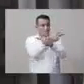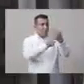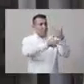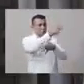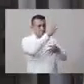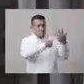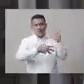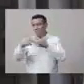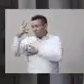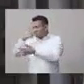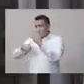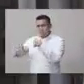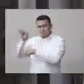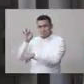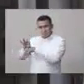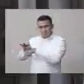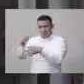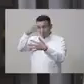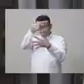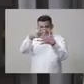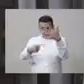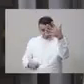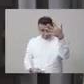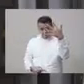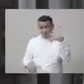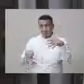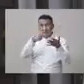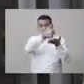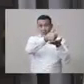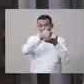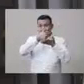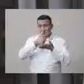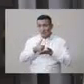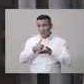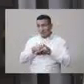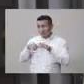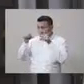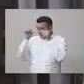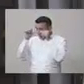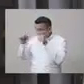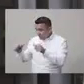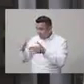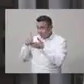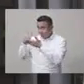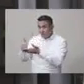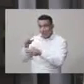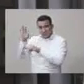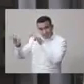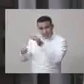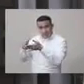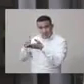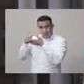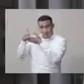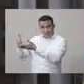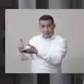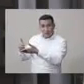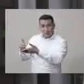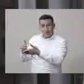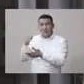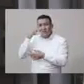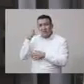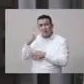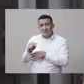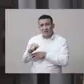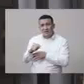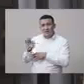Todas estas acciones nos han permitido privilegiar el uso de nuestra capacidad hospitalaria para quienes por